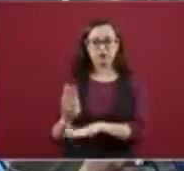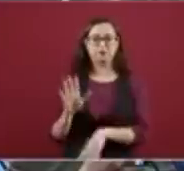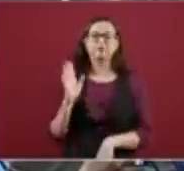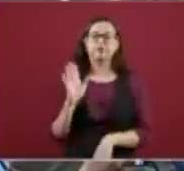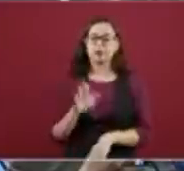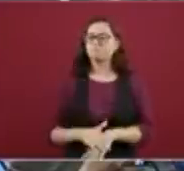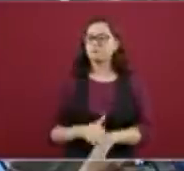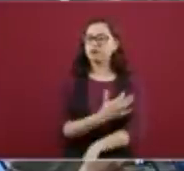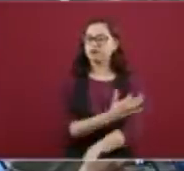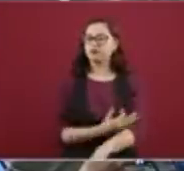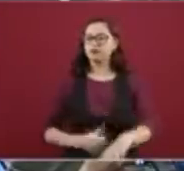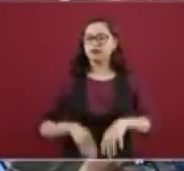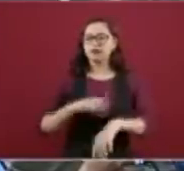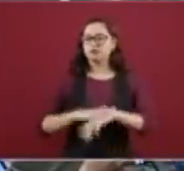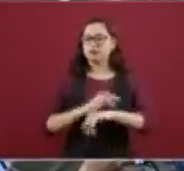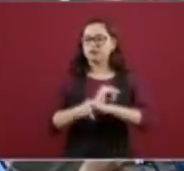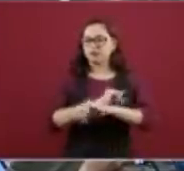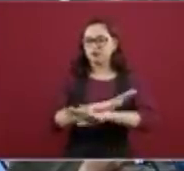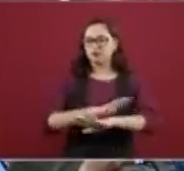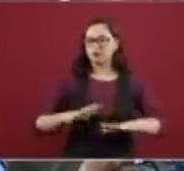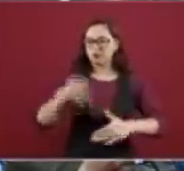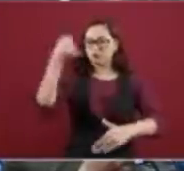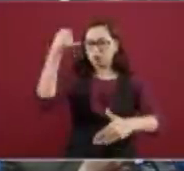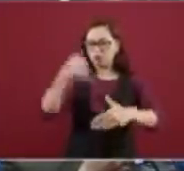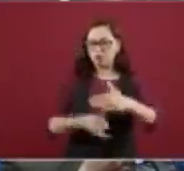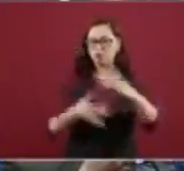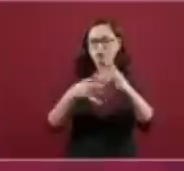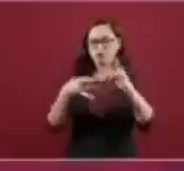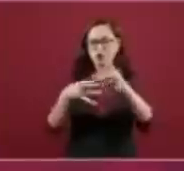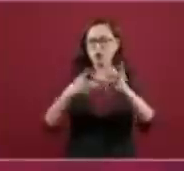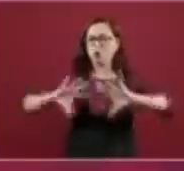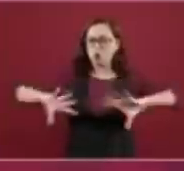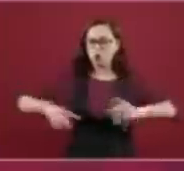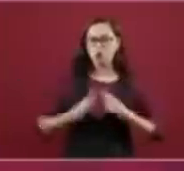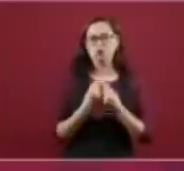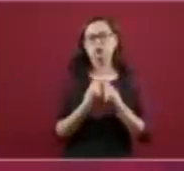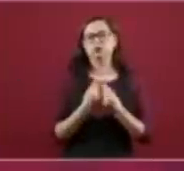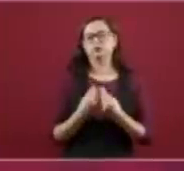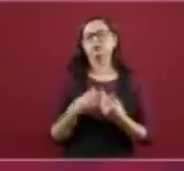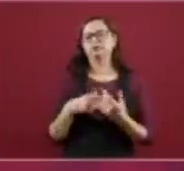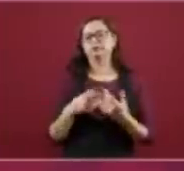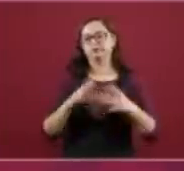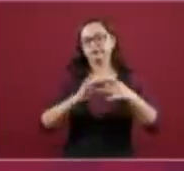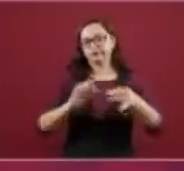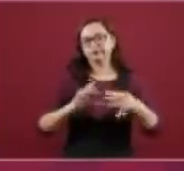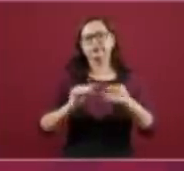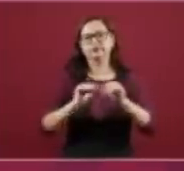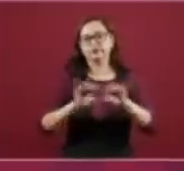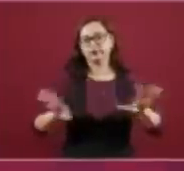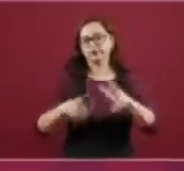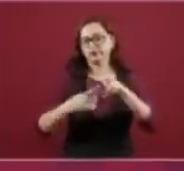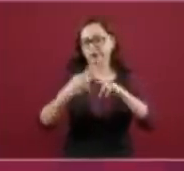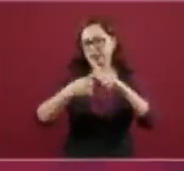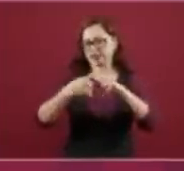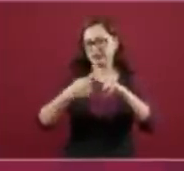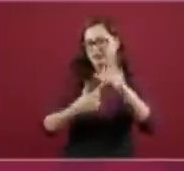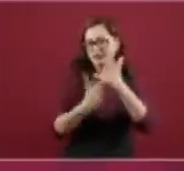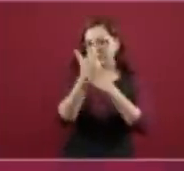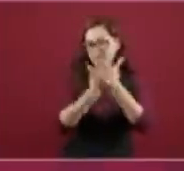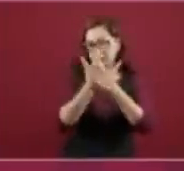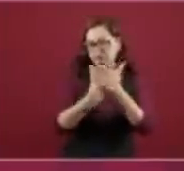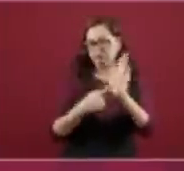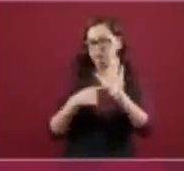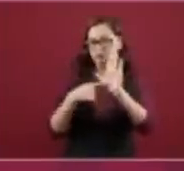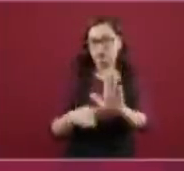la información, la conferencia de prensa conjunta, para informar exactamente los números y que no haya ningún problema con